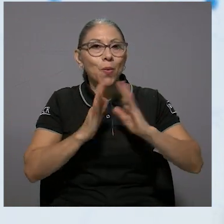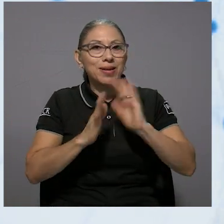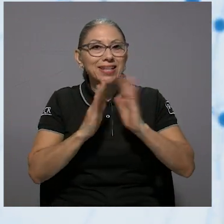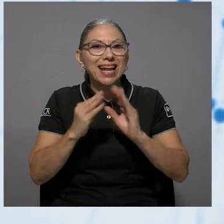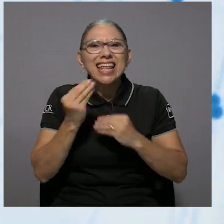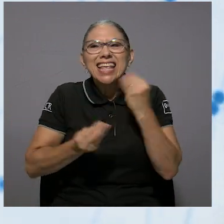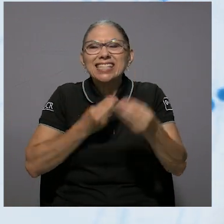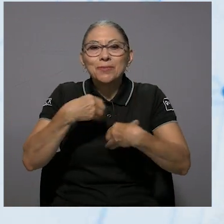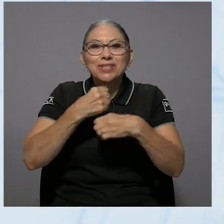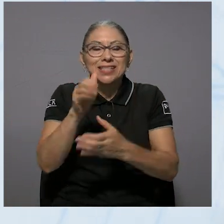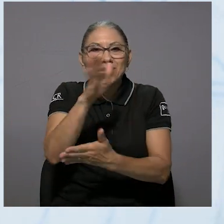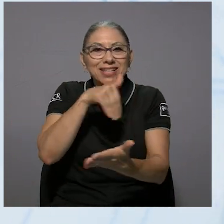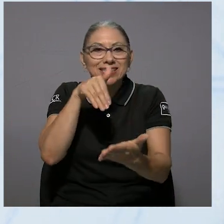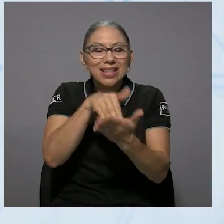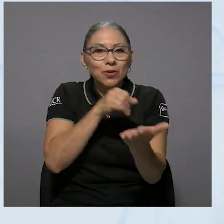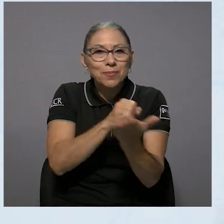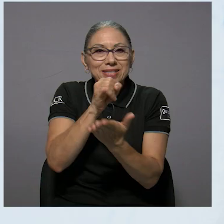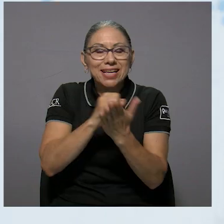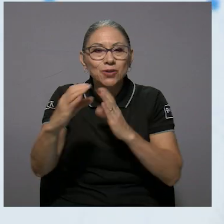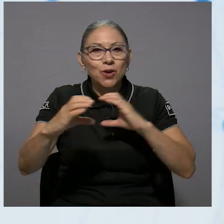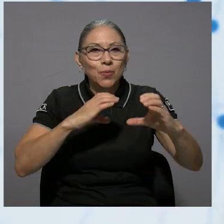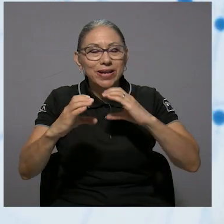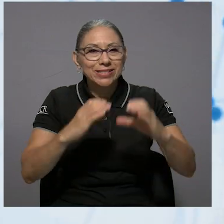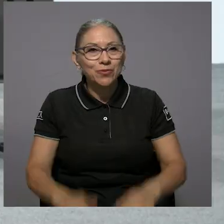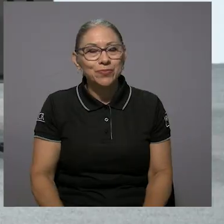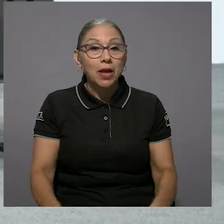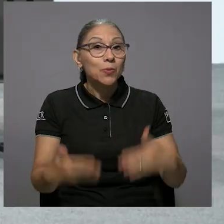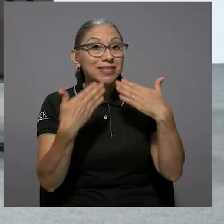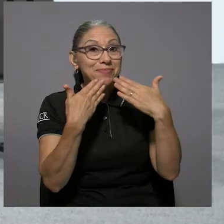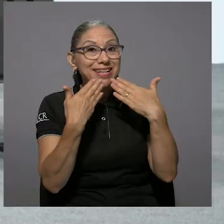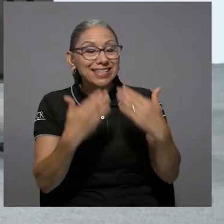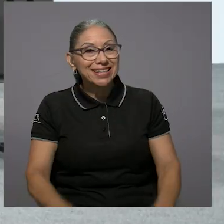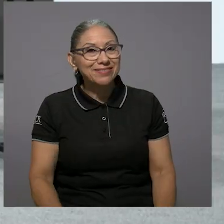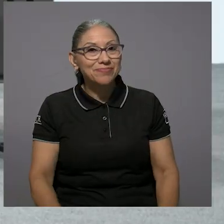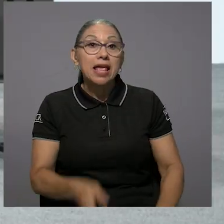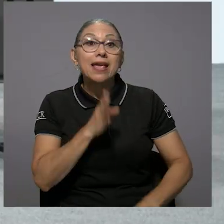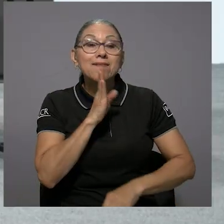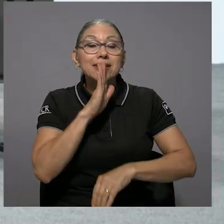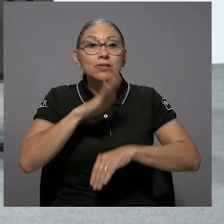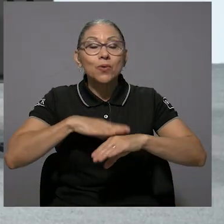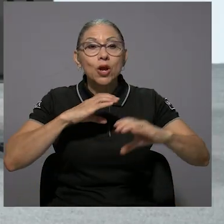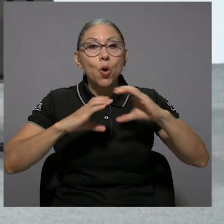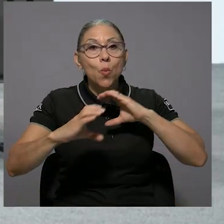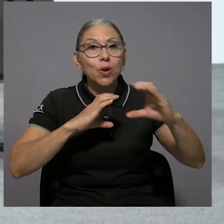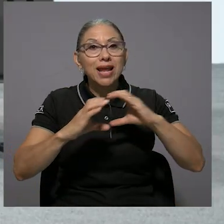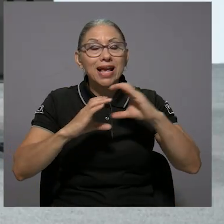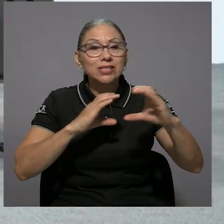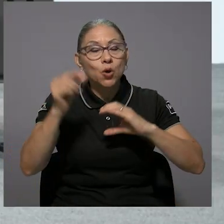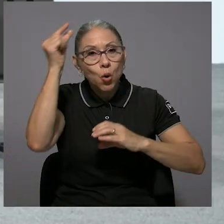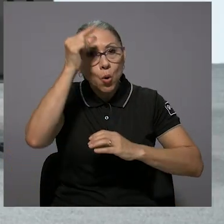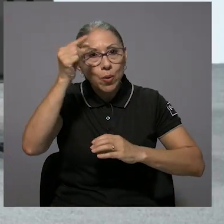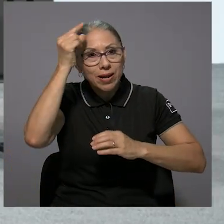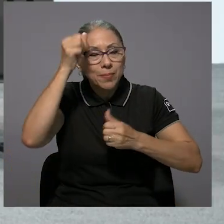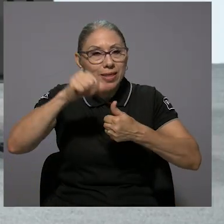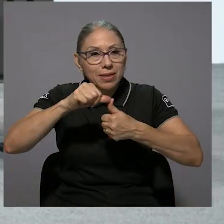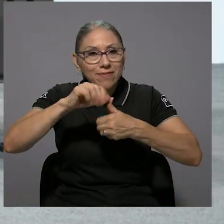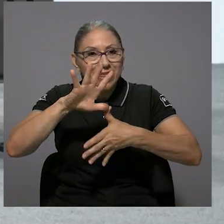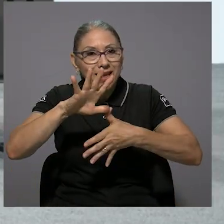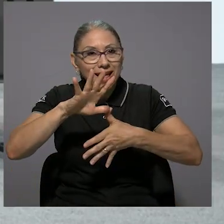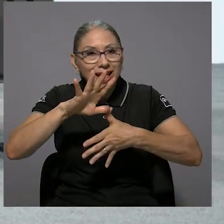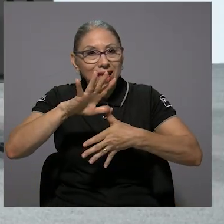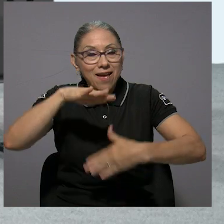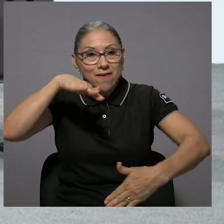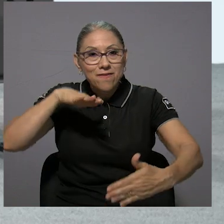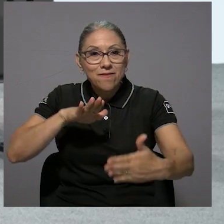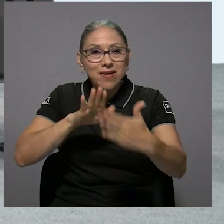de lo que estamos haciendo en el Centro de Investigación en Comunicación. Muchísimas gracias. Y casualmente hablar de la comunicación gubernamental iberoamericana